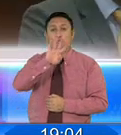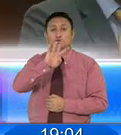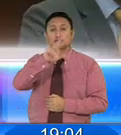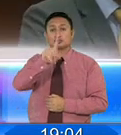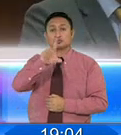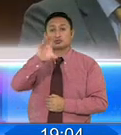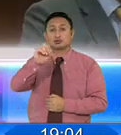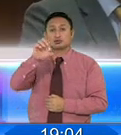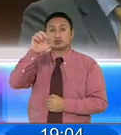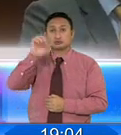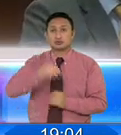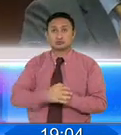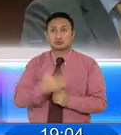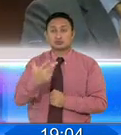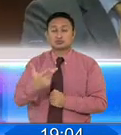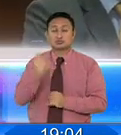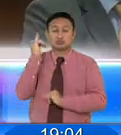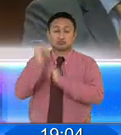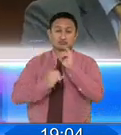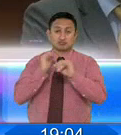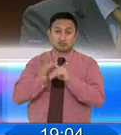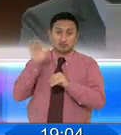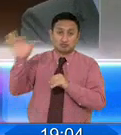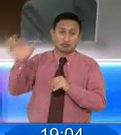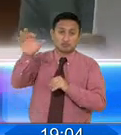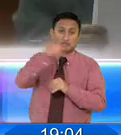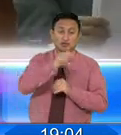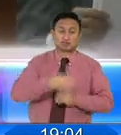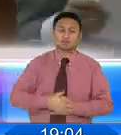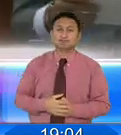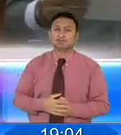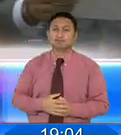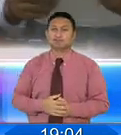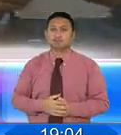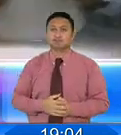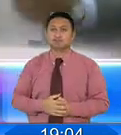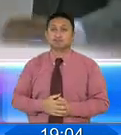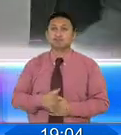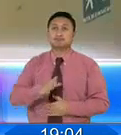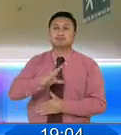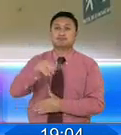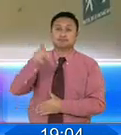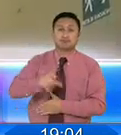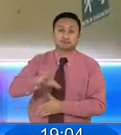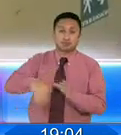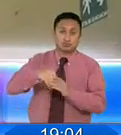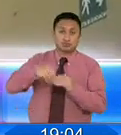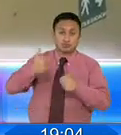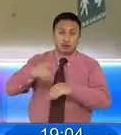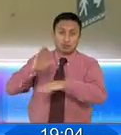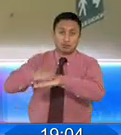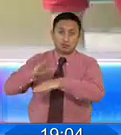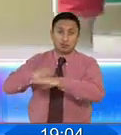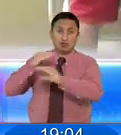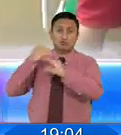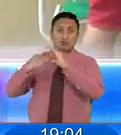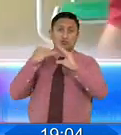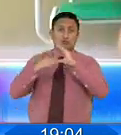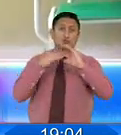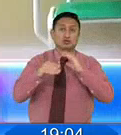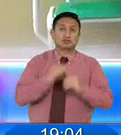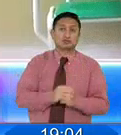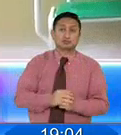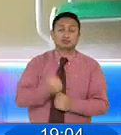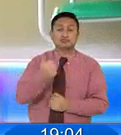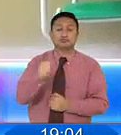las 3 circunscripciones especiales del exterior. Los sorteados serán notificados por medio de correo electrónico a partir del 10